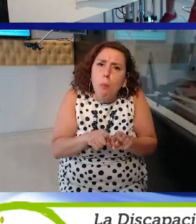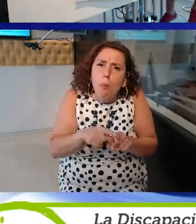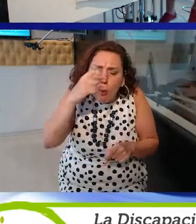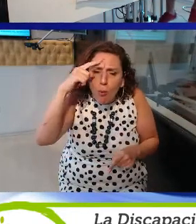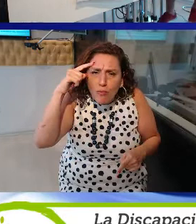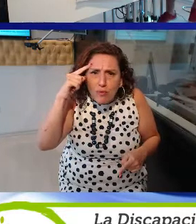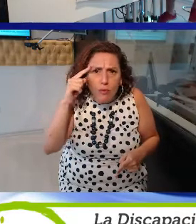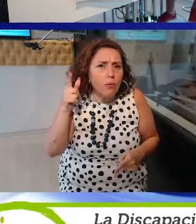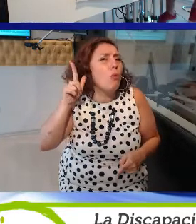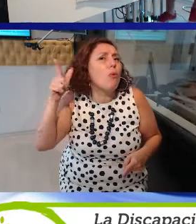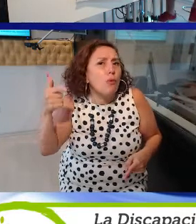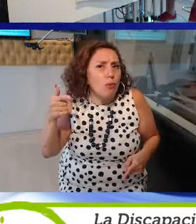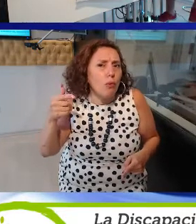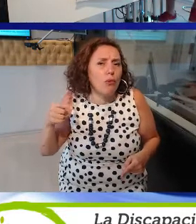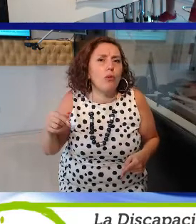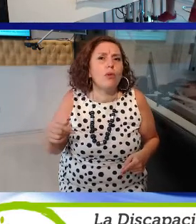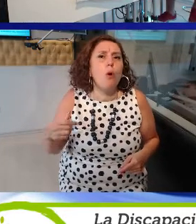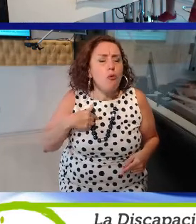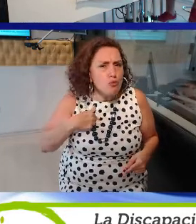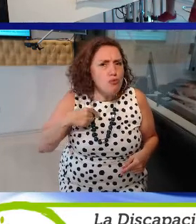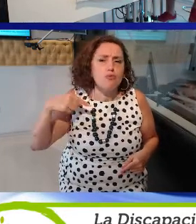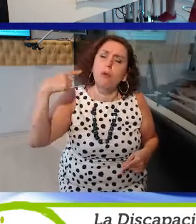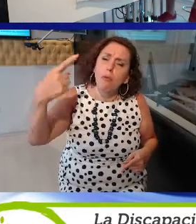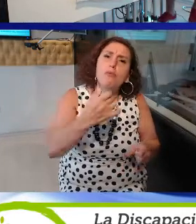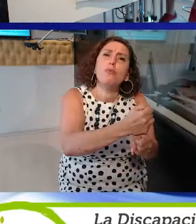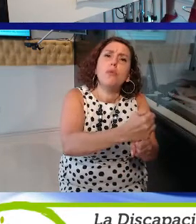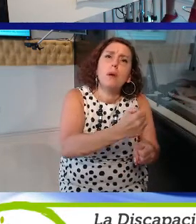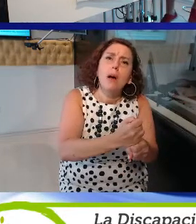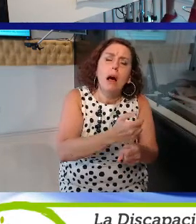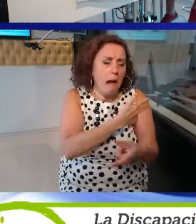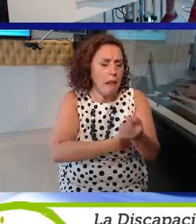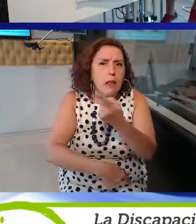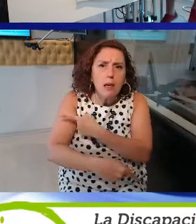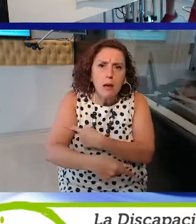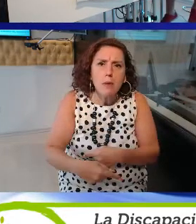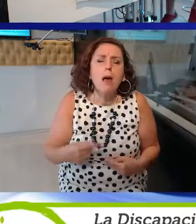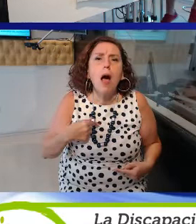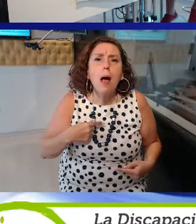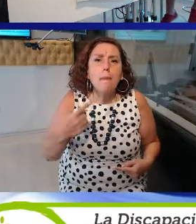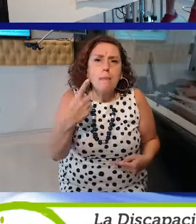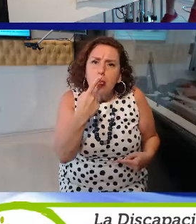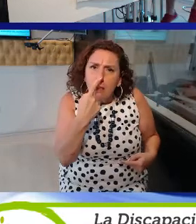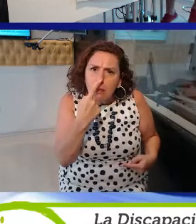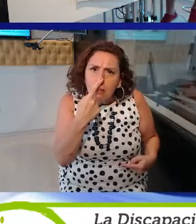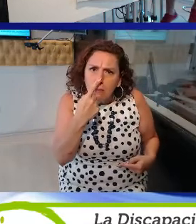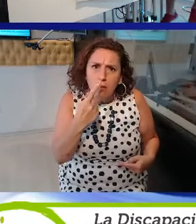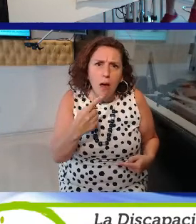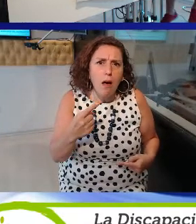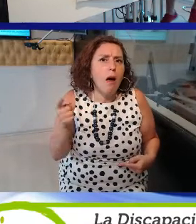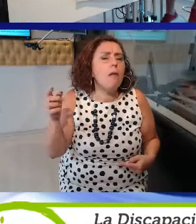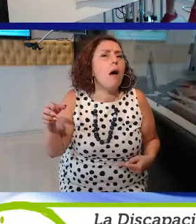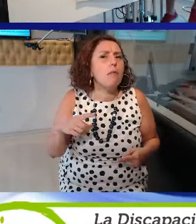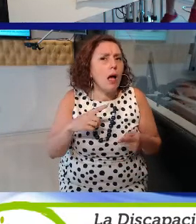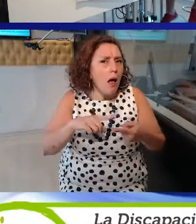en la que voy a trabajar es discapacidad. Entonces me interesa trabajar a futuro con personas sordas. Bueno,